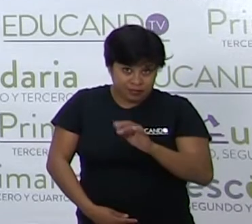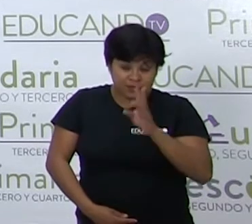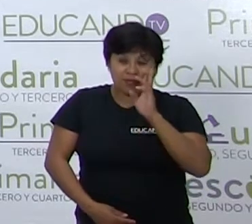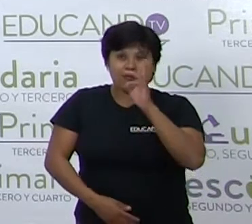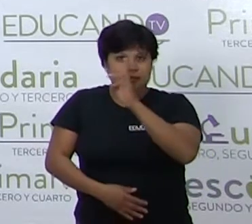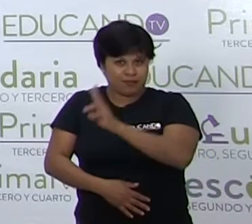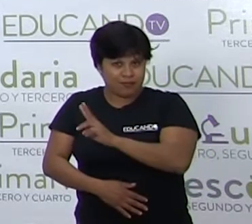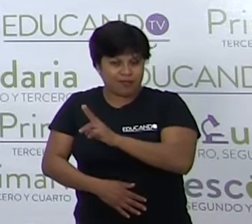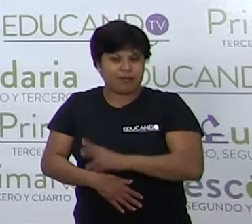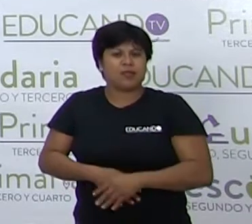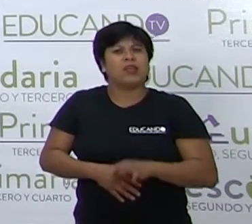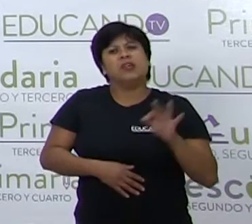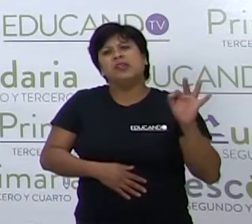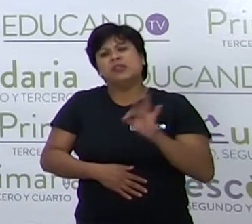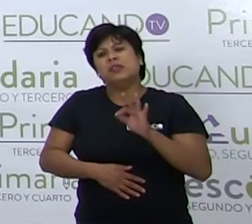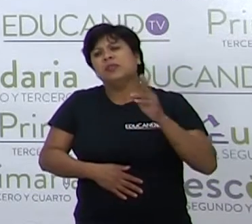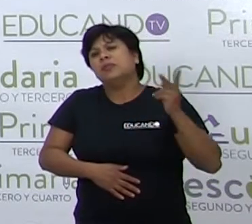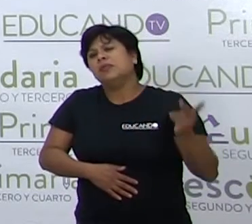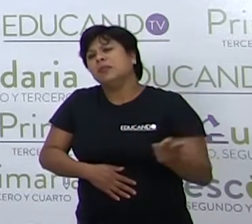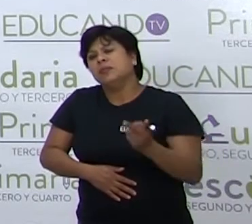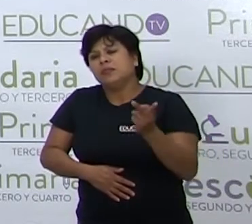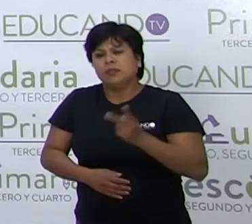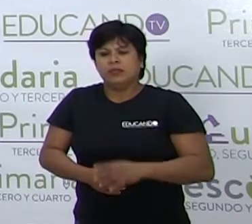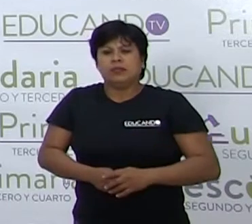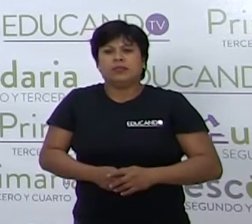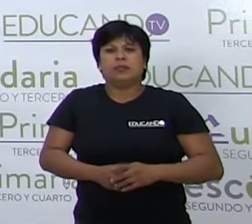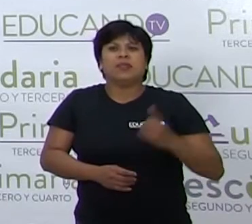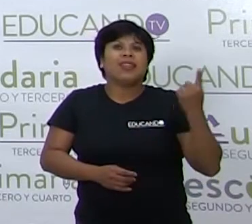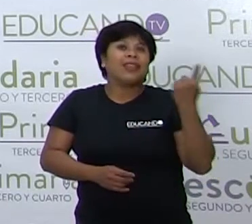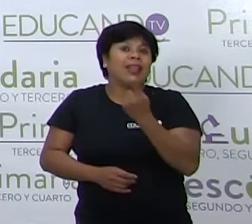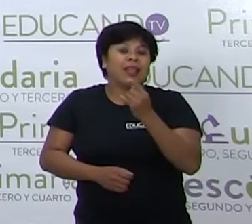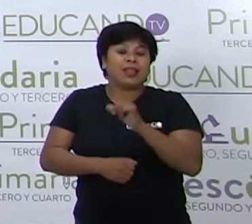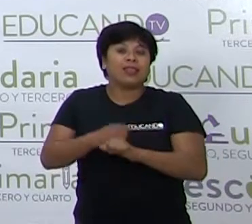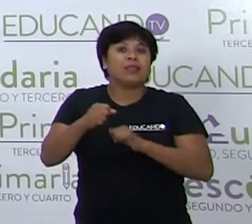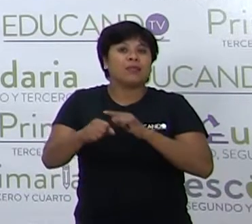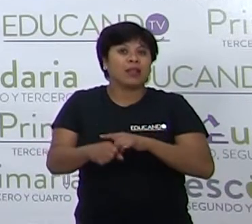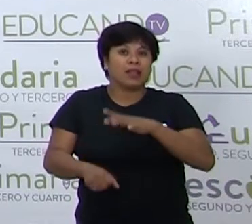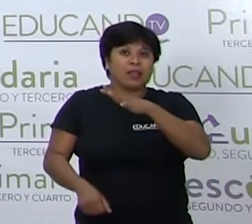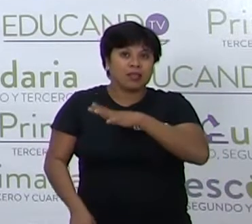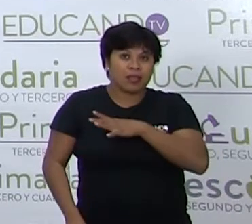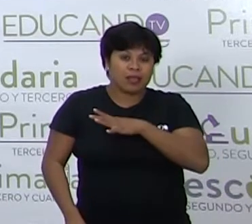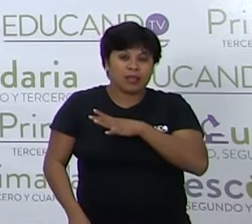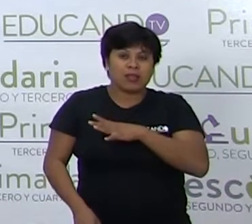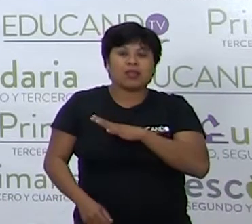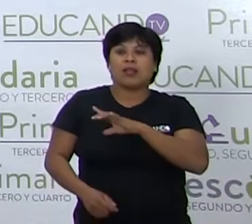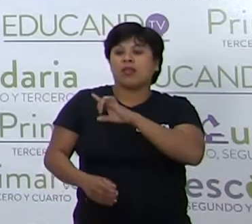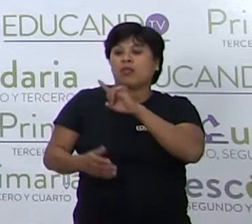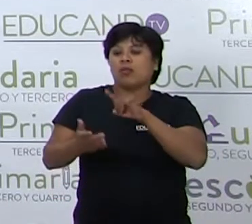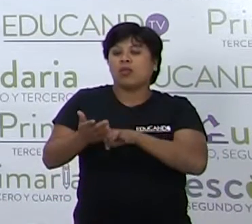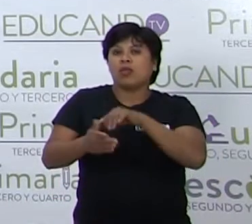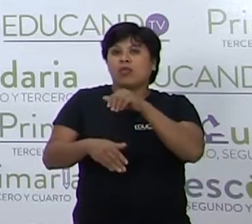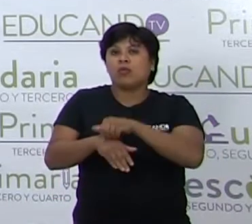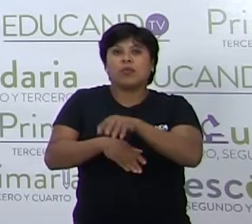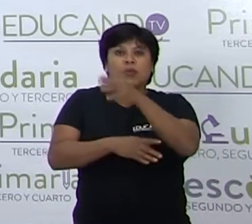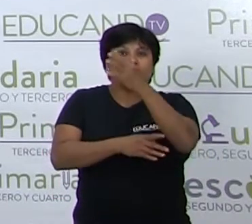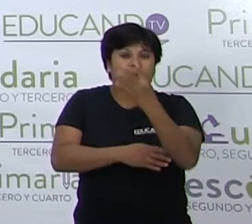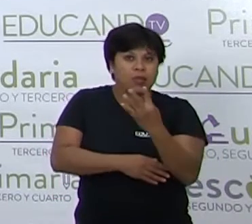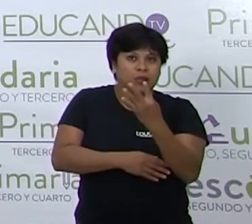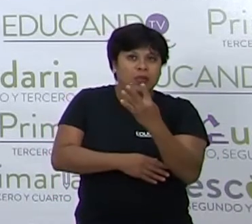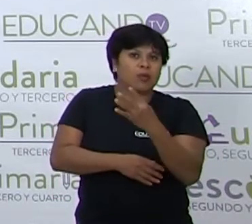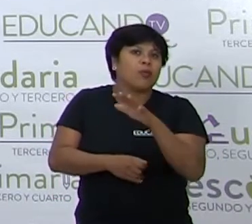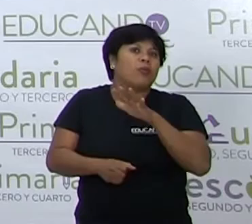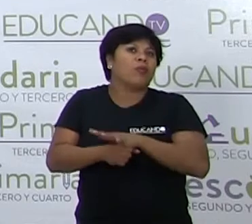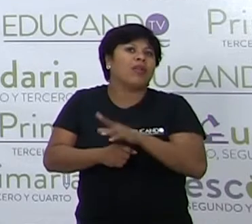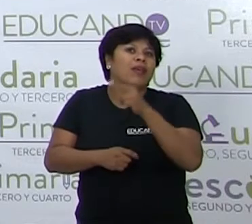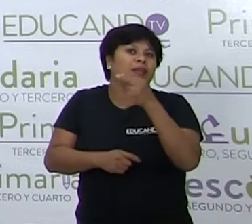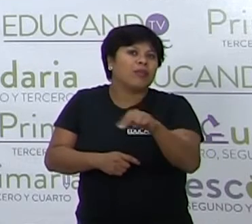bien. Si a ti te preguntara, ¿qué animal está ubicado en la cuarta posición? ¿De qué animal